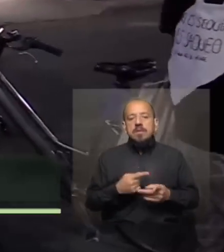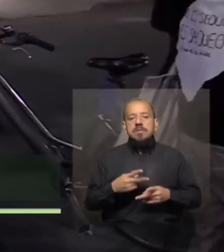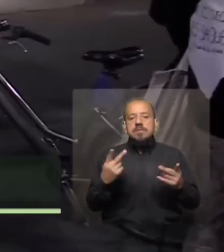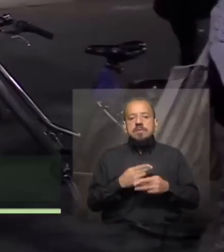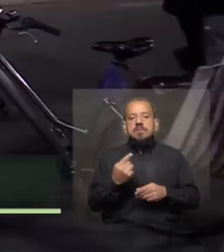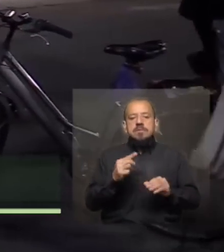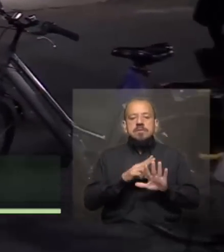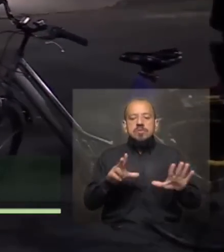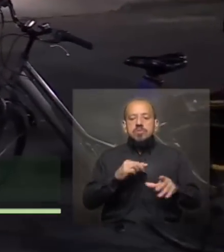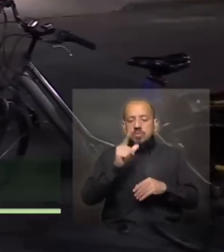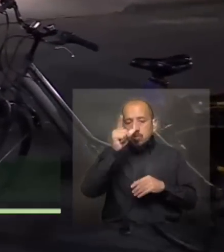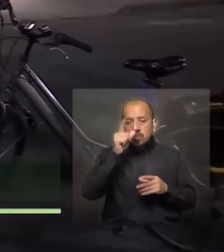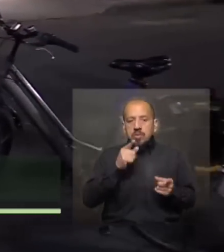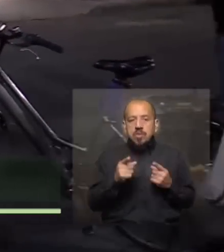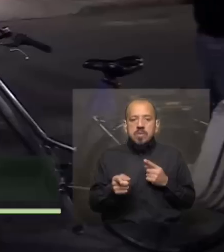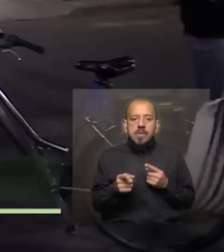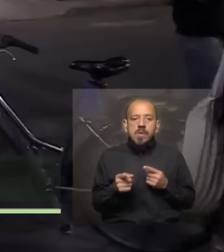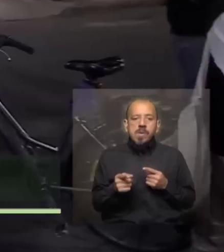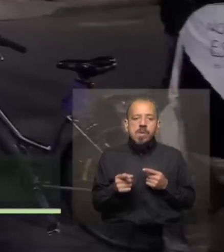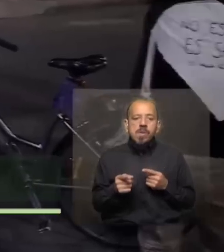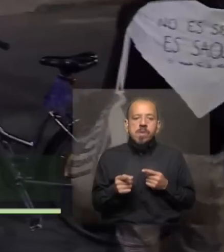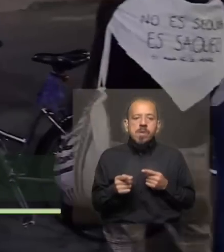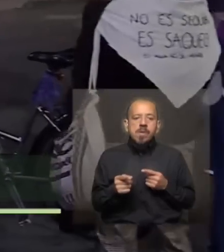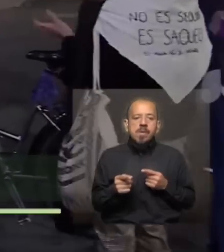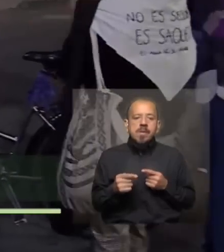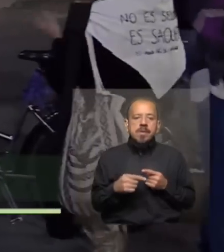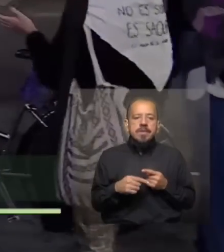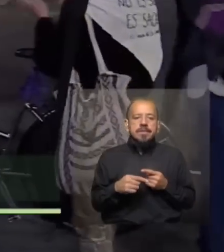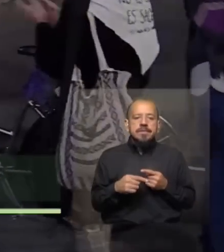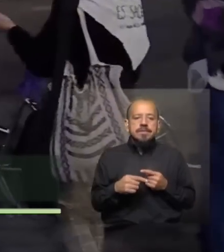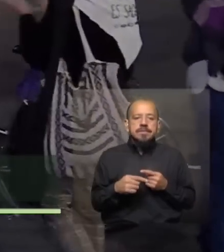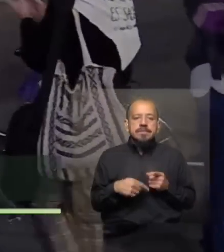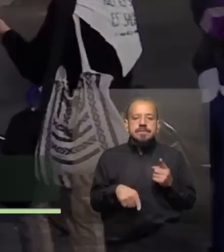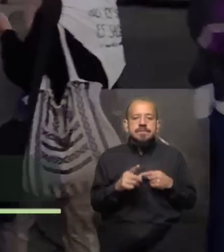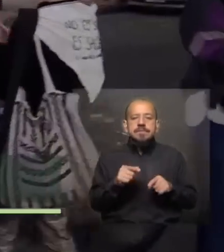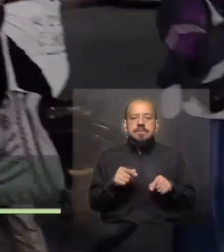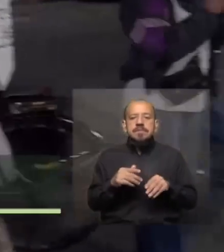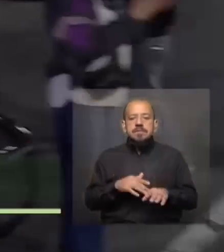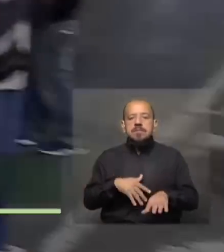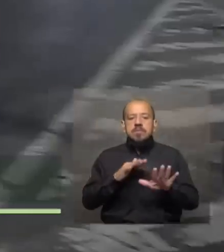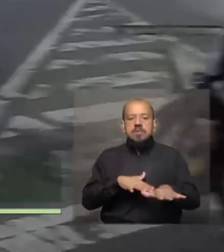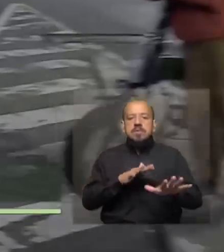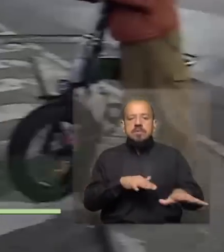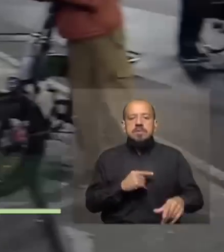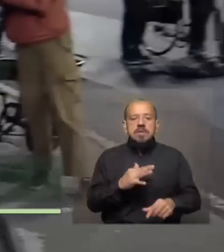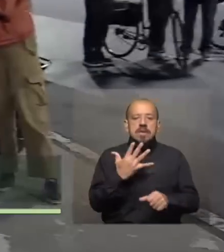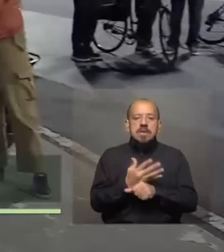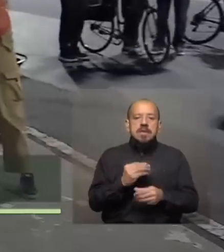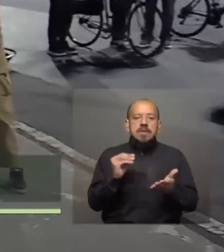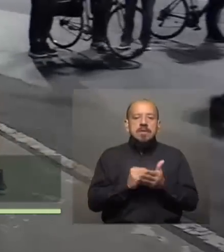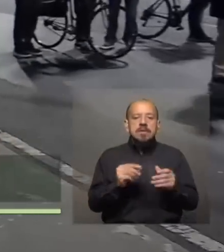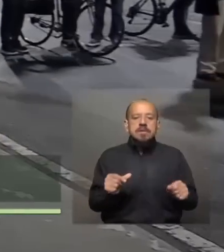18 de julio en torno Bueno a esta movilización decíamos la quinta que sea